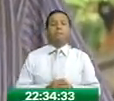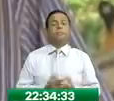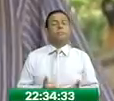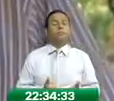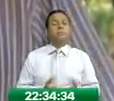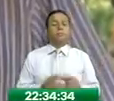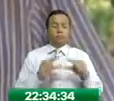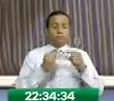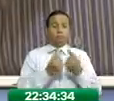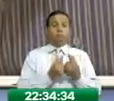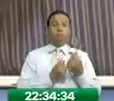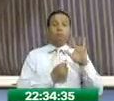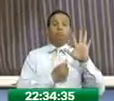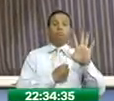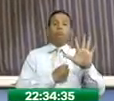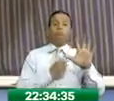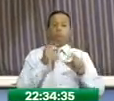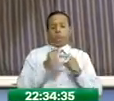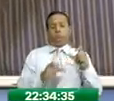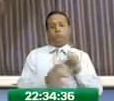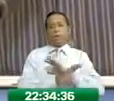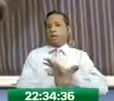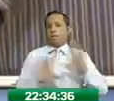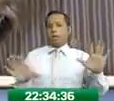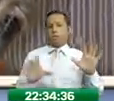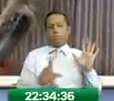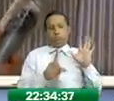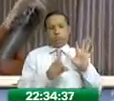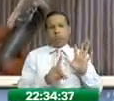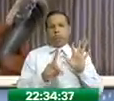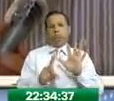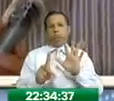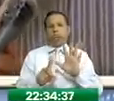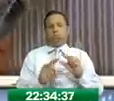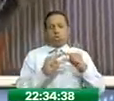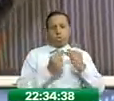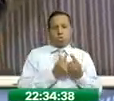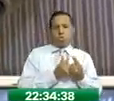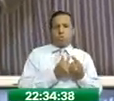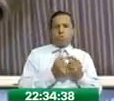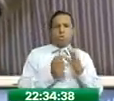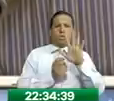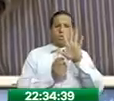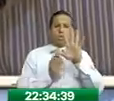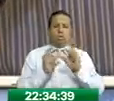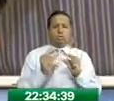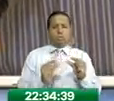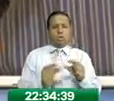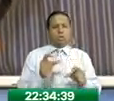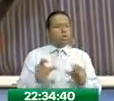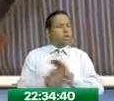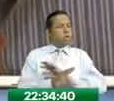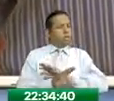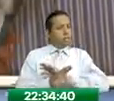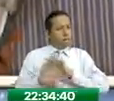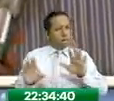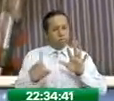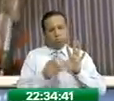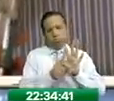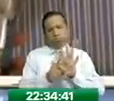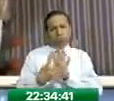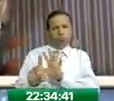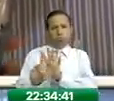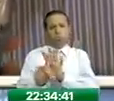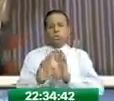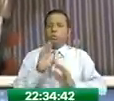5 personas no pueden pasar, tendrían que formar otro grupo y por lo regular siempre